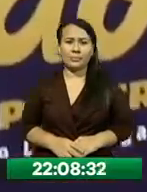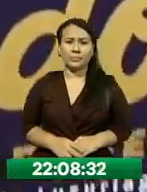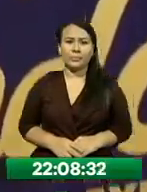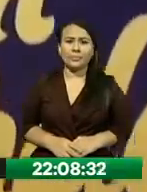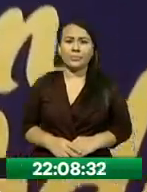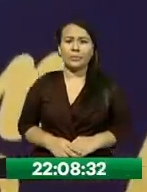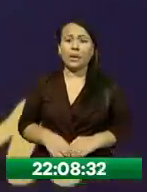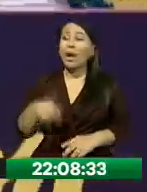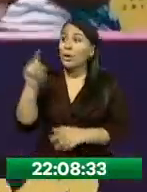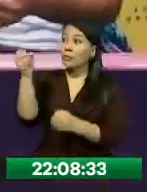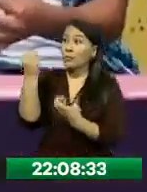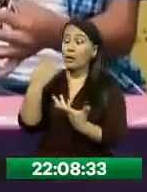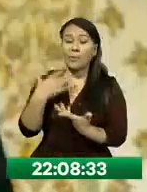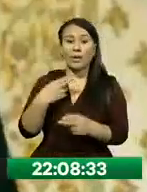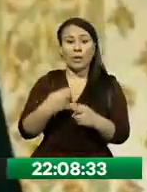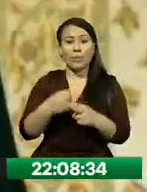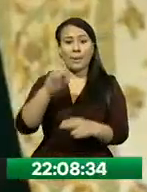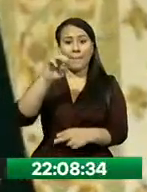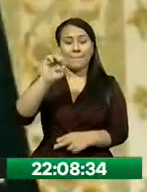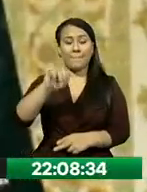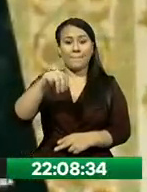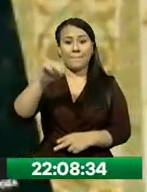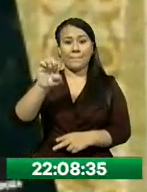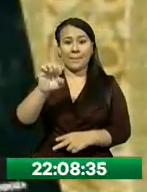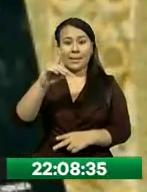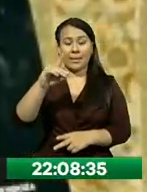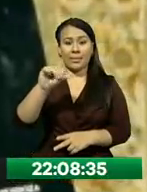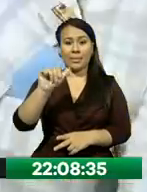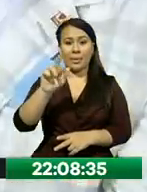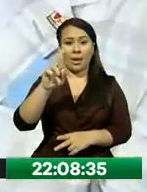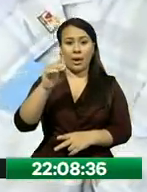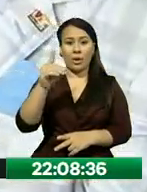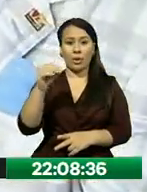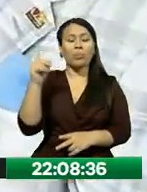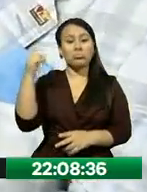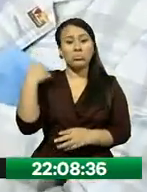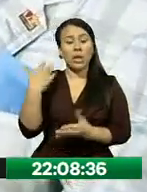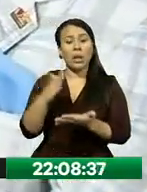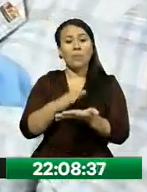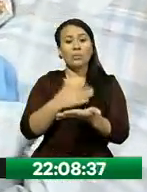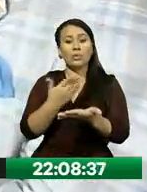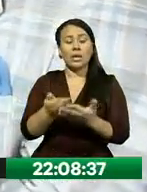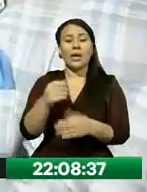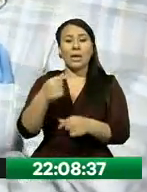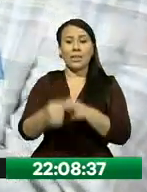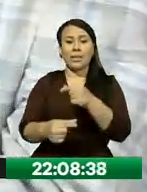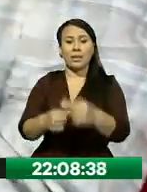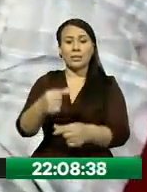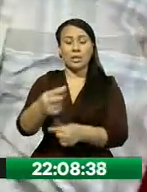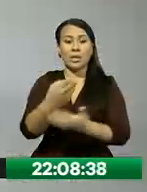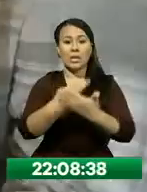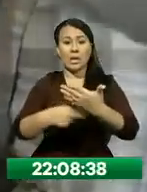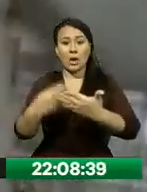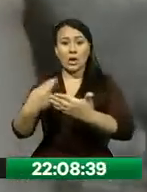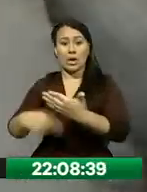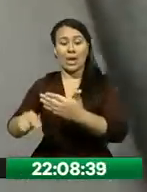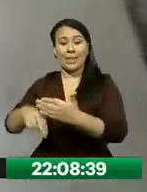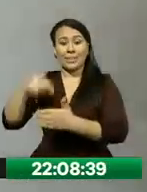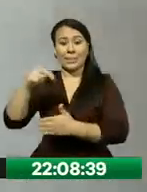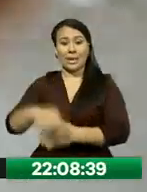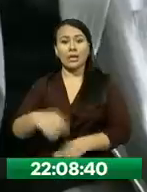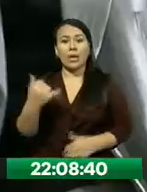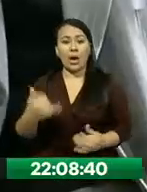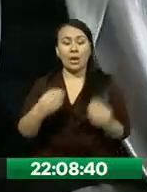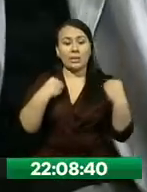Don Medardo no solo nos deja una histórica producción musical, también 3 generaciones de hijos y nietos que ahora llevan el